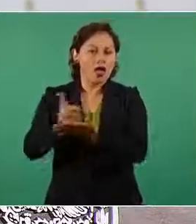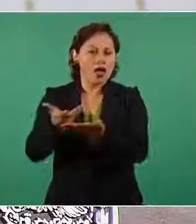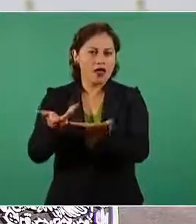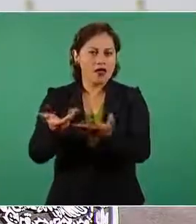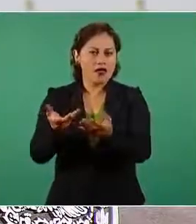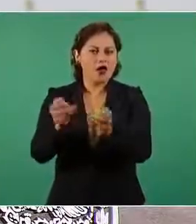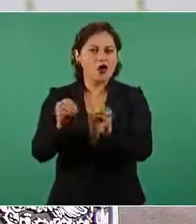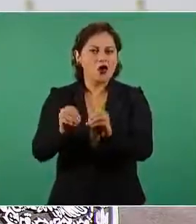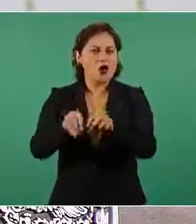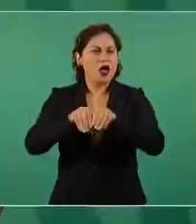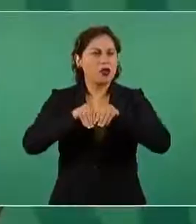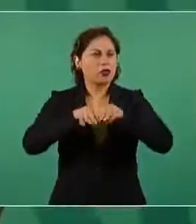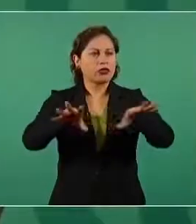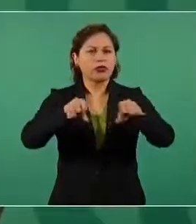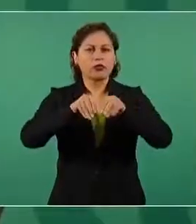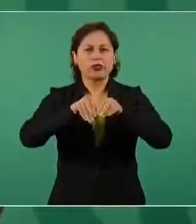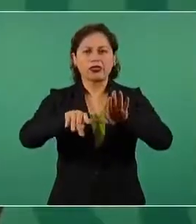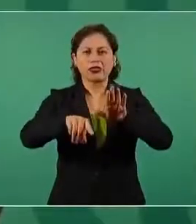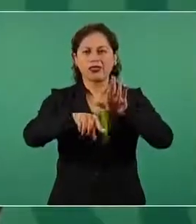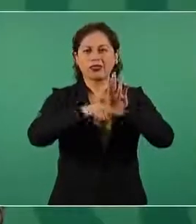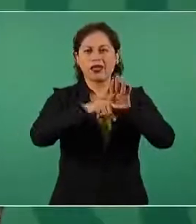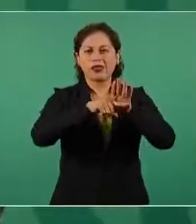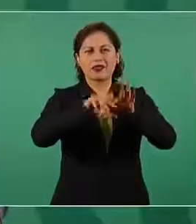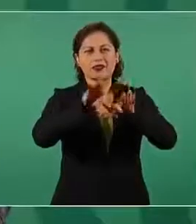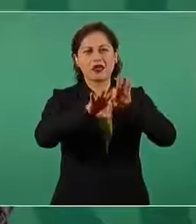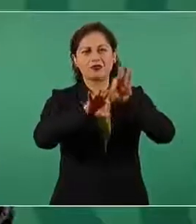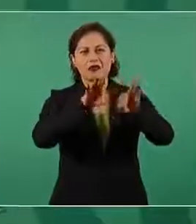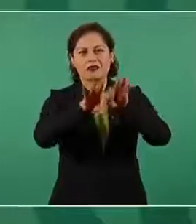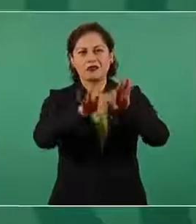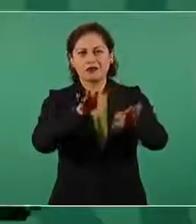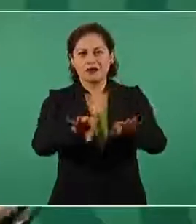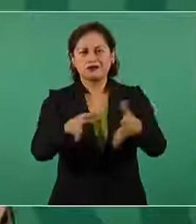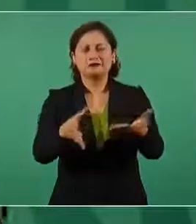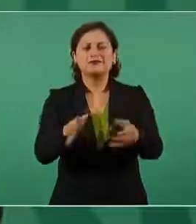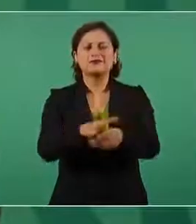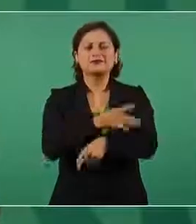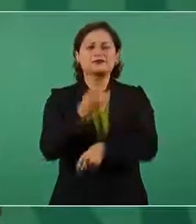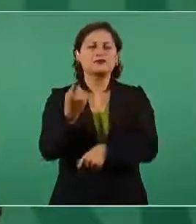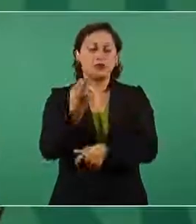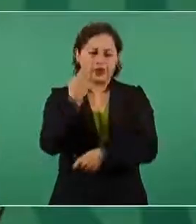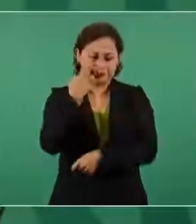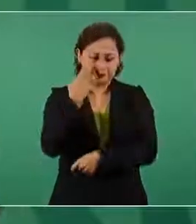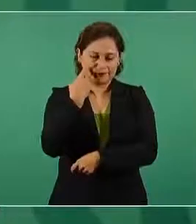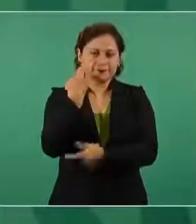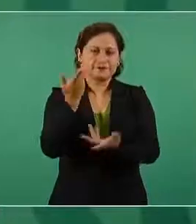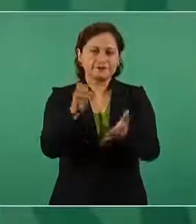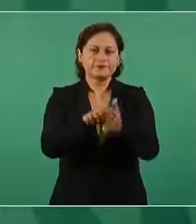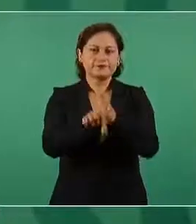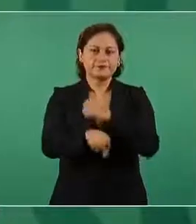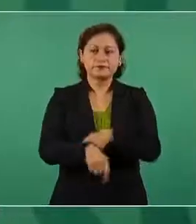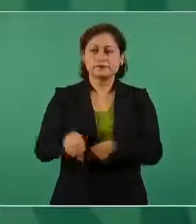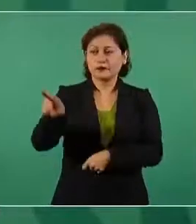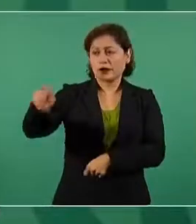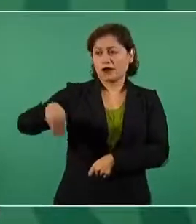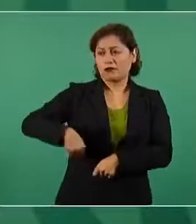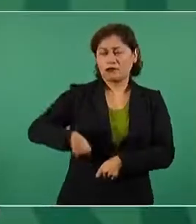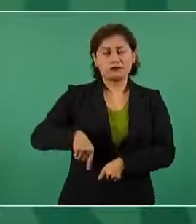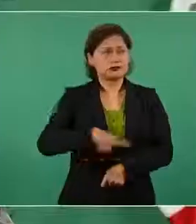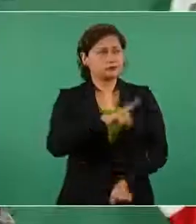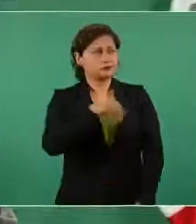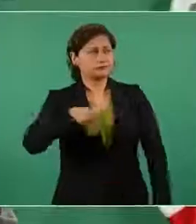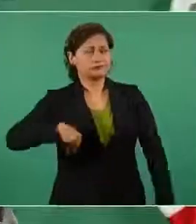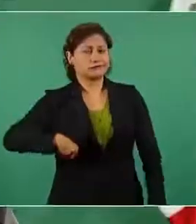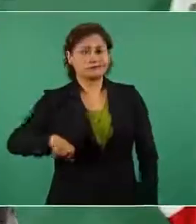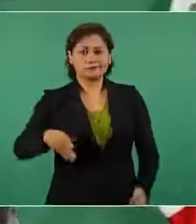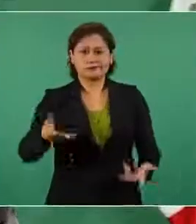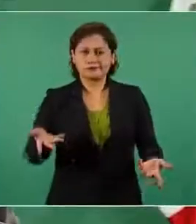propagandística, porque se acusan unos y otros,